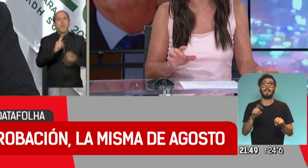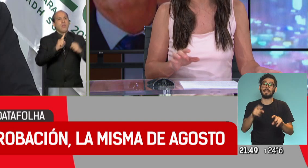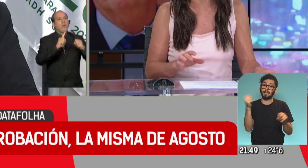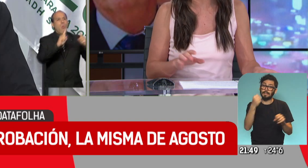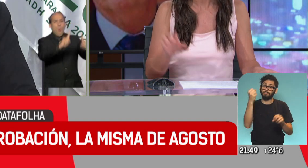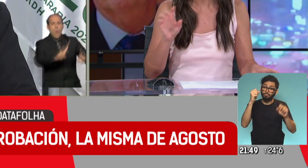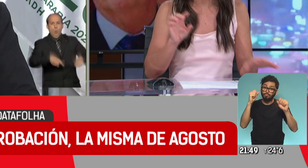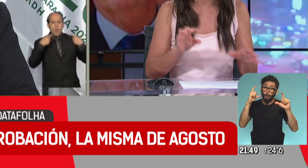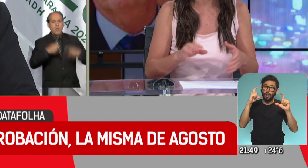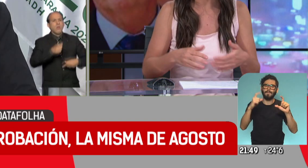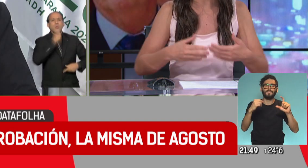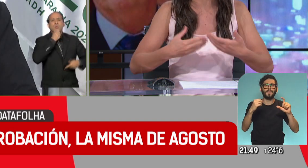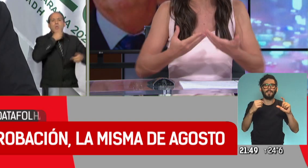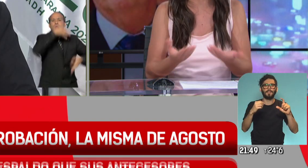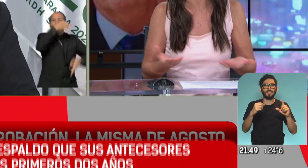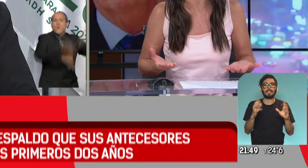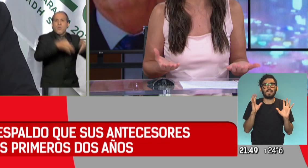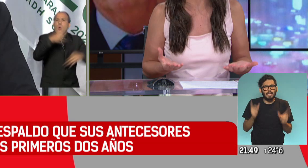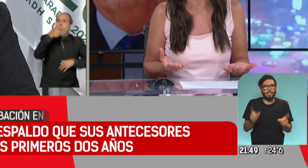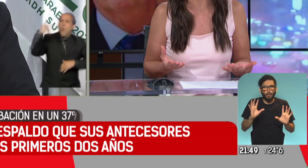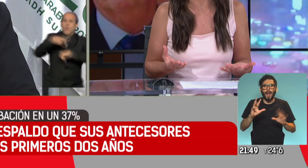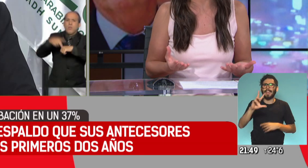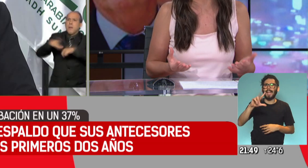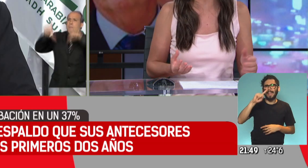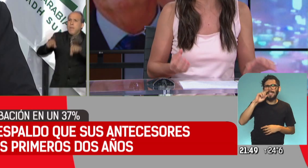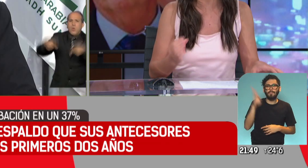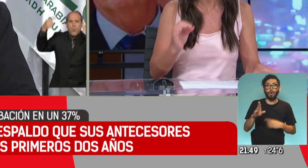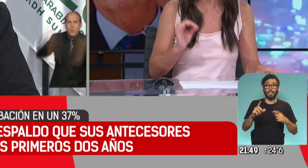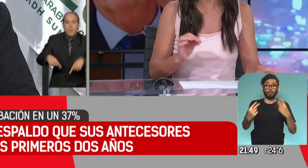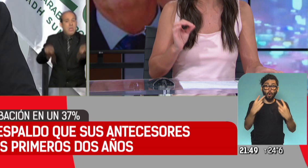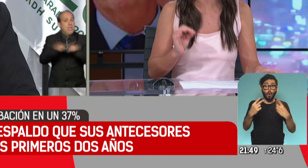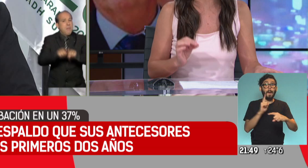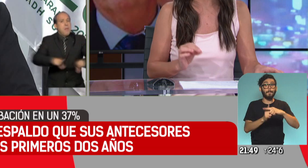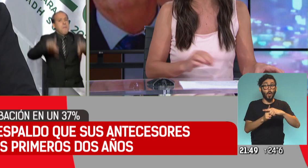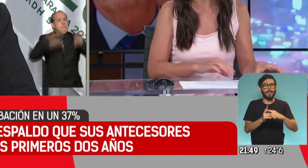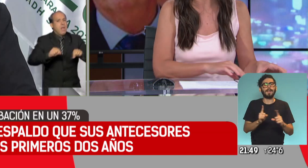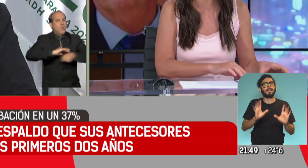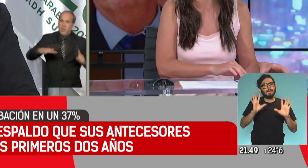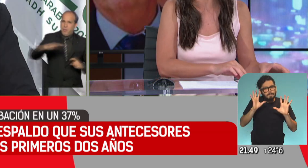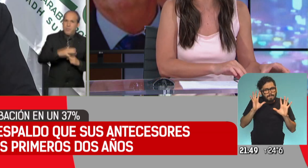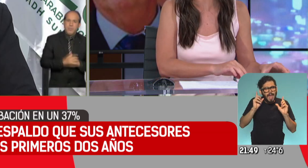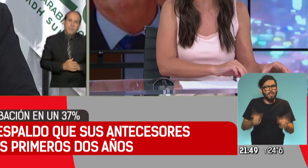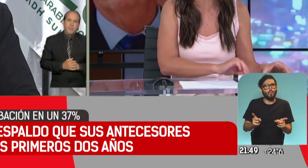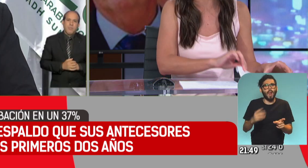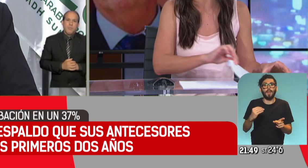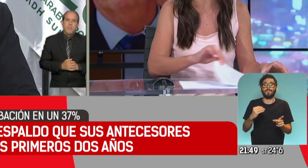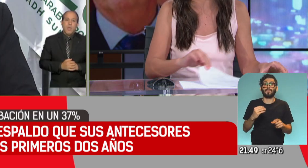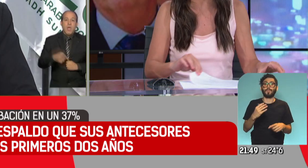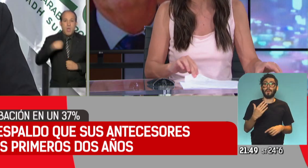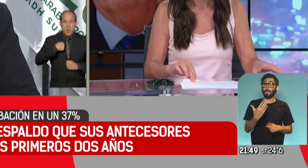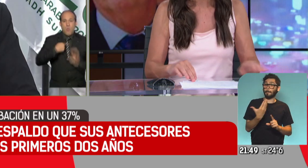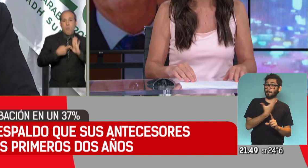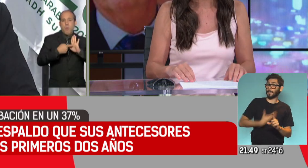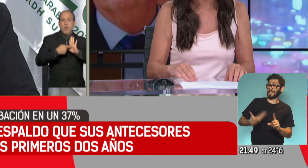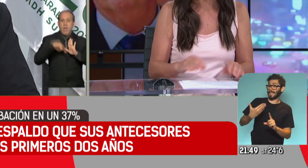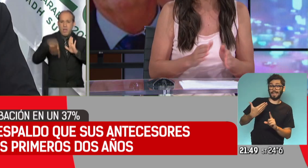importante resaltarlo, que a pesar de que estamos hablando de un 37% de imagen positiva, hay que destacar que de los presidentes